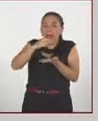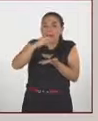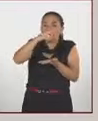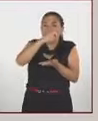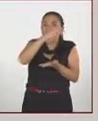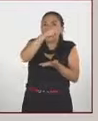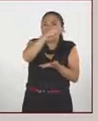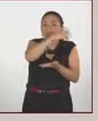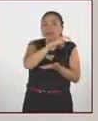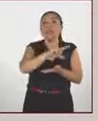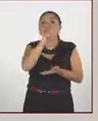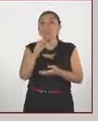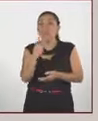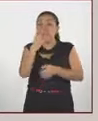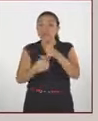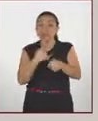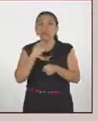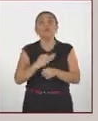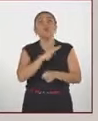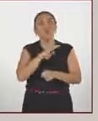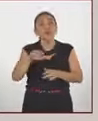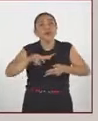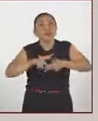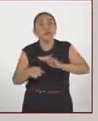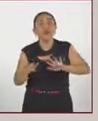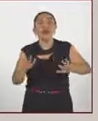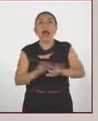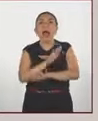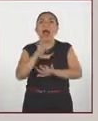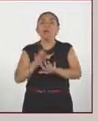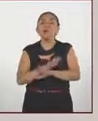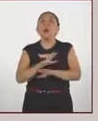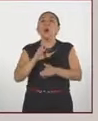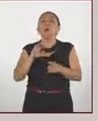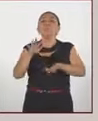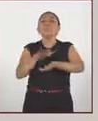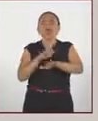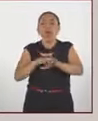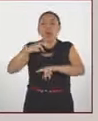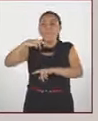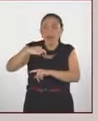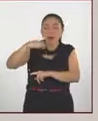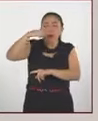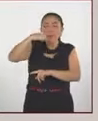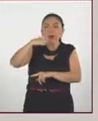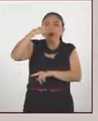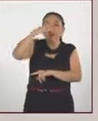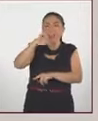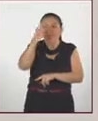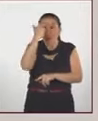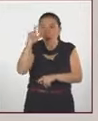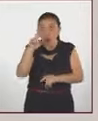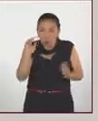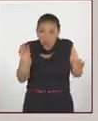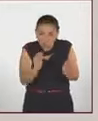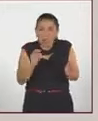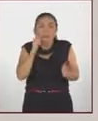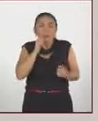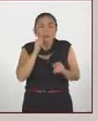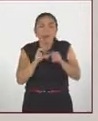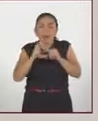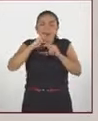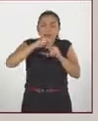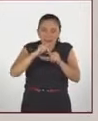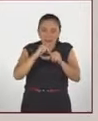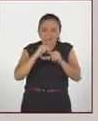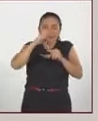el tercer año pues es capaz de alternar los pies al subir a las escaleras. Hay que recordar que al inicio los niños siempre suben con un pie, ¿no? Siempre van